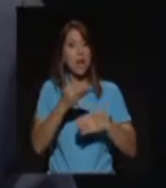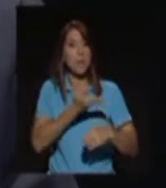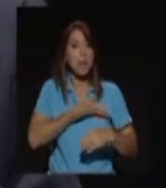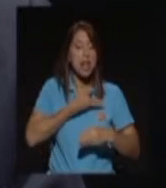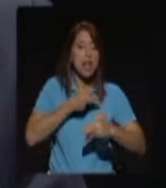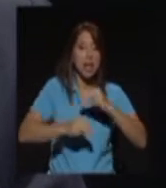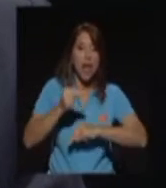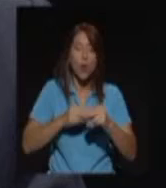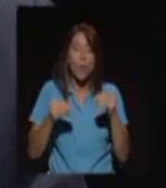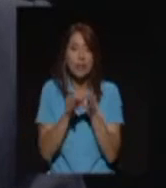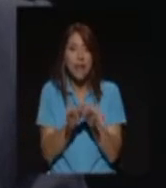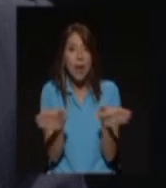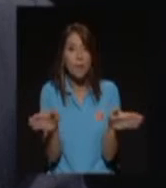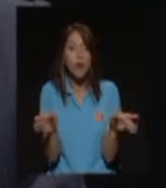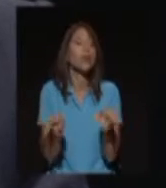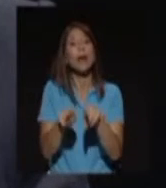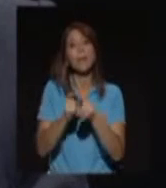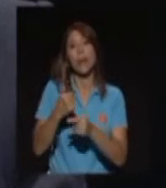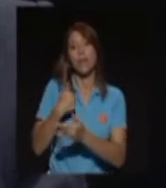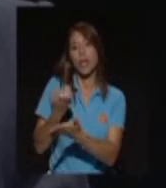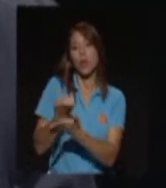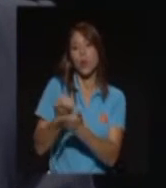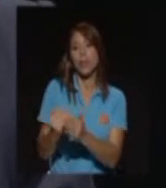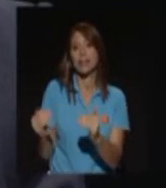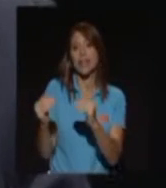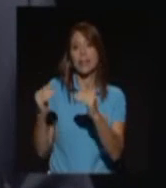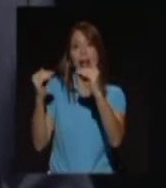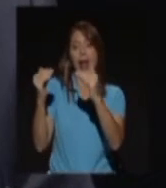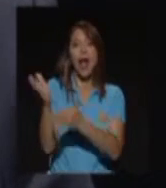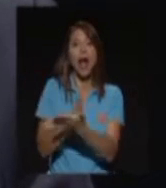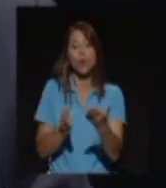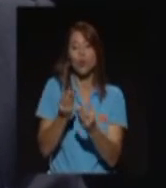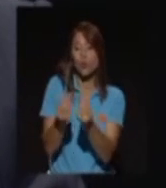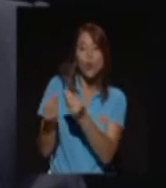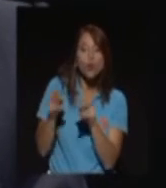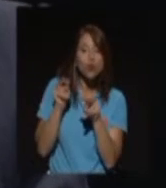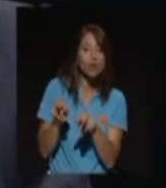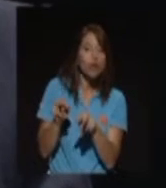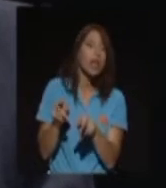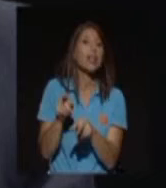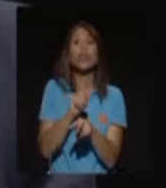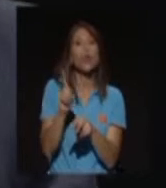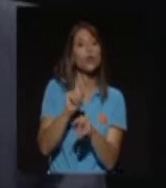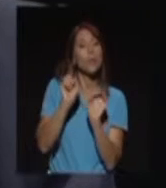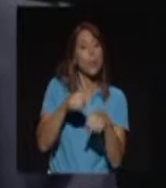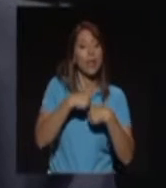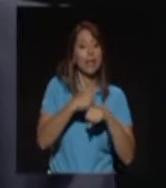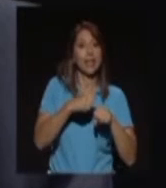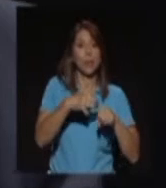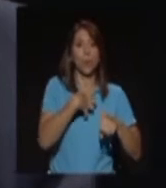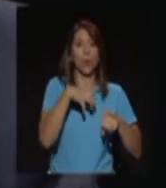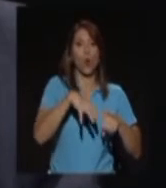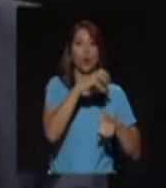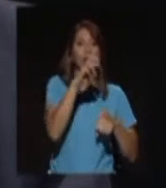habían ciertas economías de escala, y entonces algunos productos que no eran razonable producir en Costa Rica por lo caro que salían, por tener un